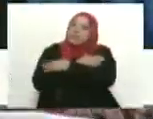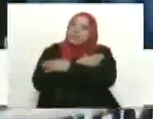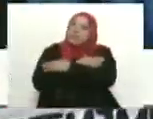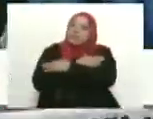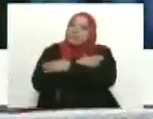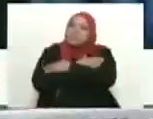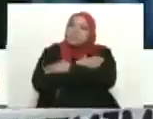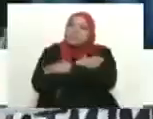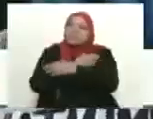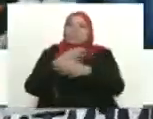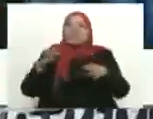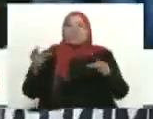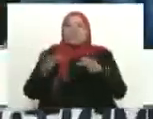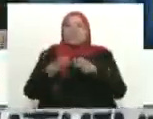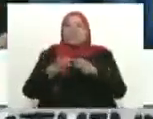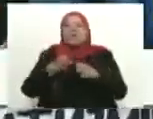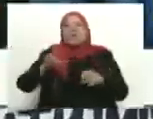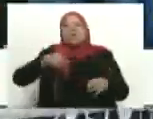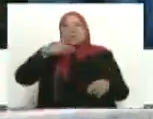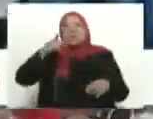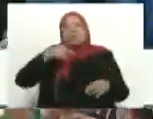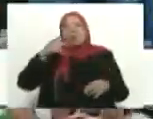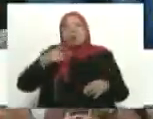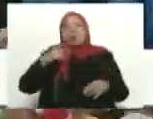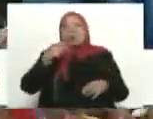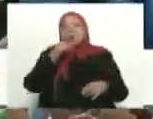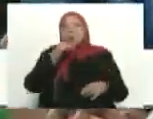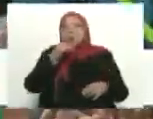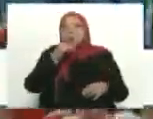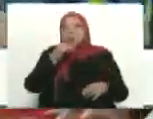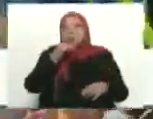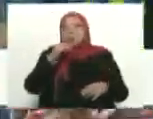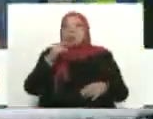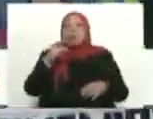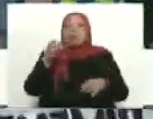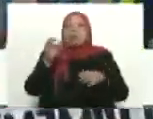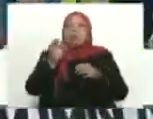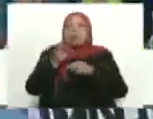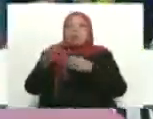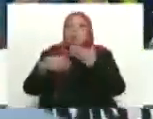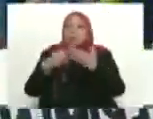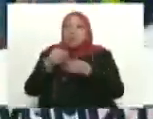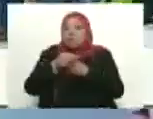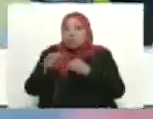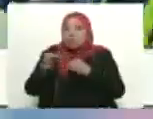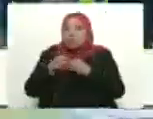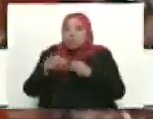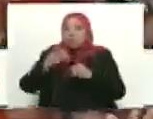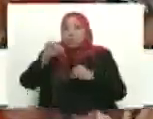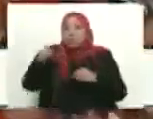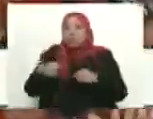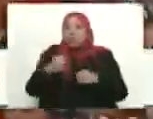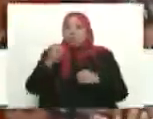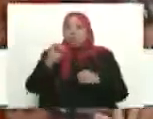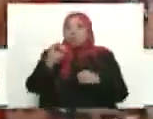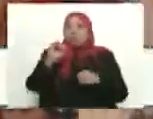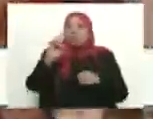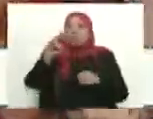Felicitaciones al equipo político municipal, al municipio Jiménez,